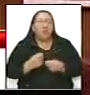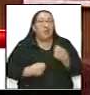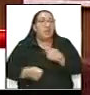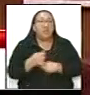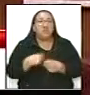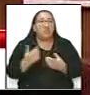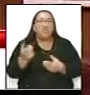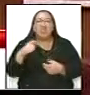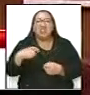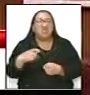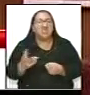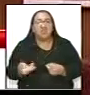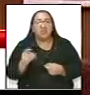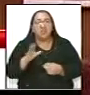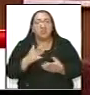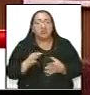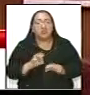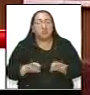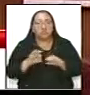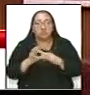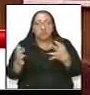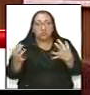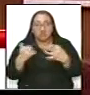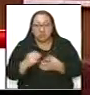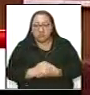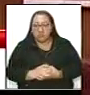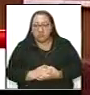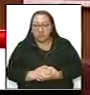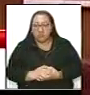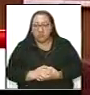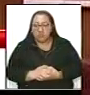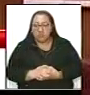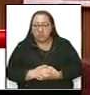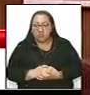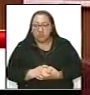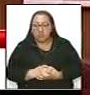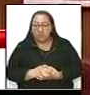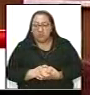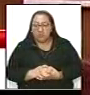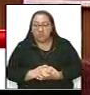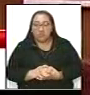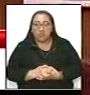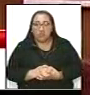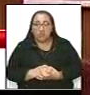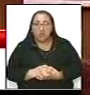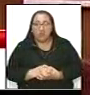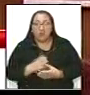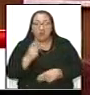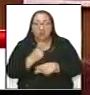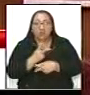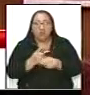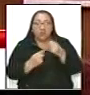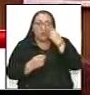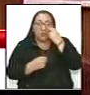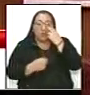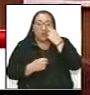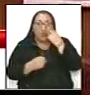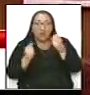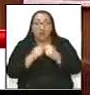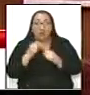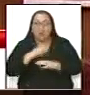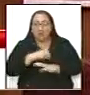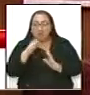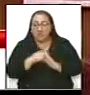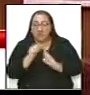los demanda o su producto no son atractivos. Entonces, aquí hay que tener mucho cuidado con este proyecto.